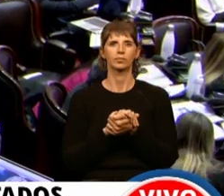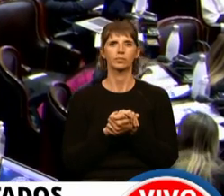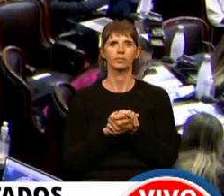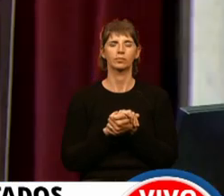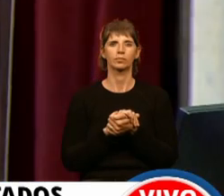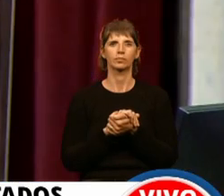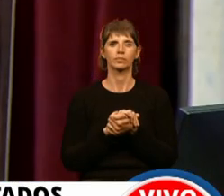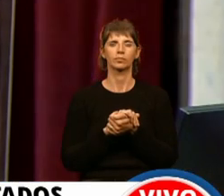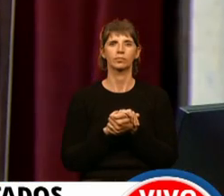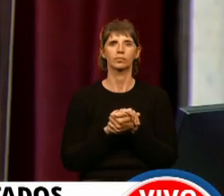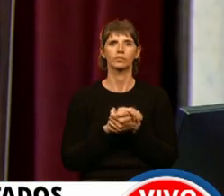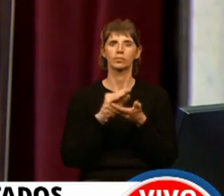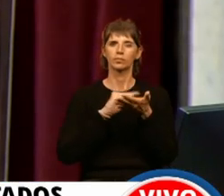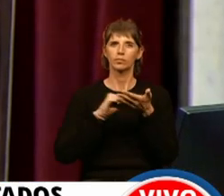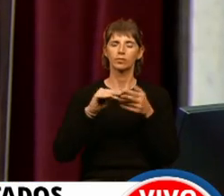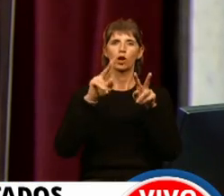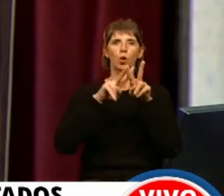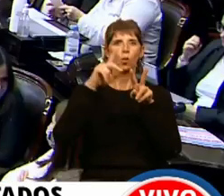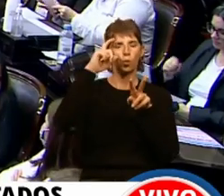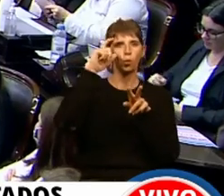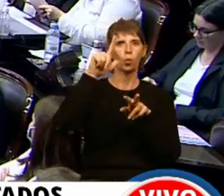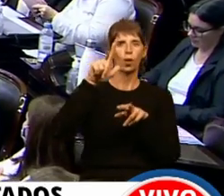diputado ricardo wellbach